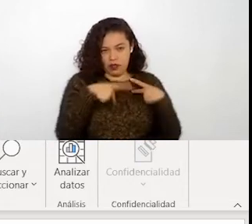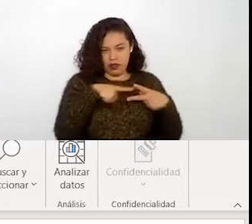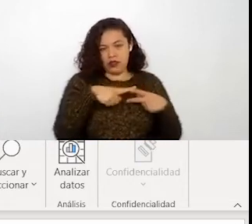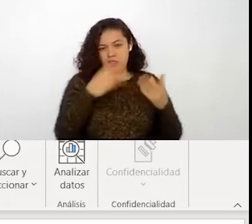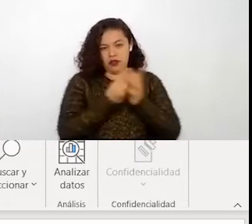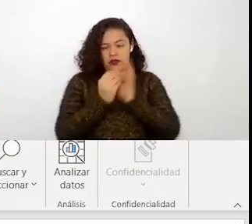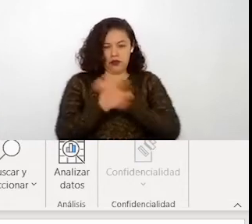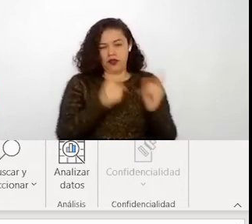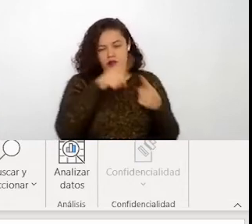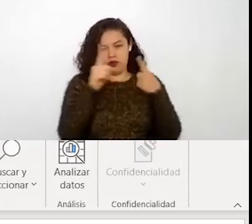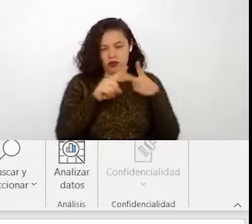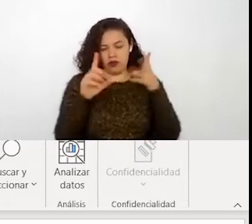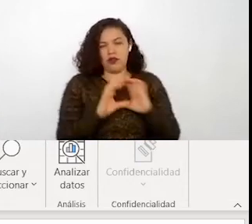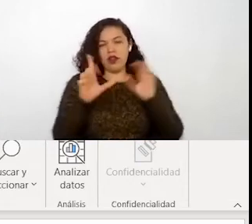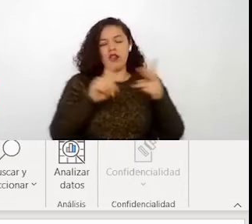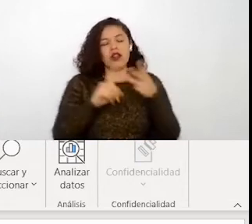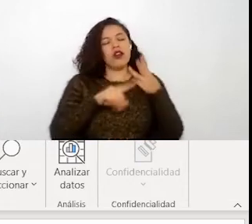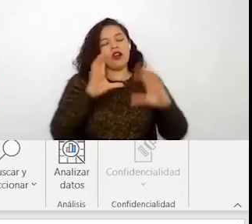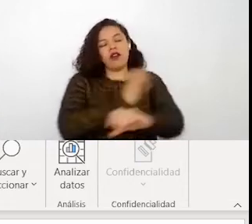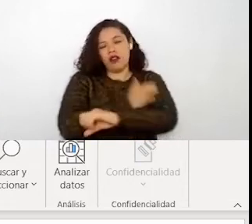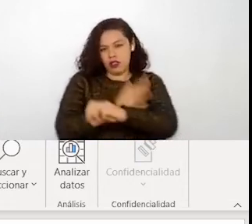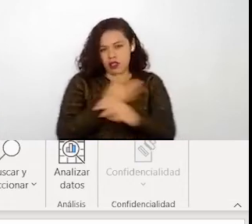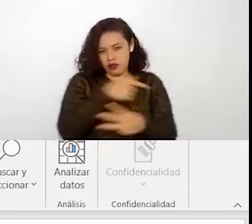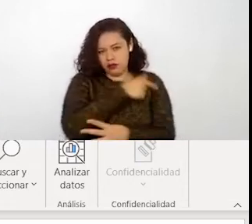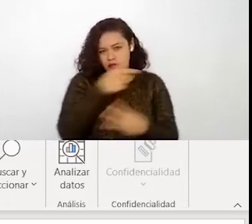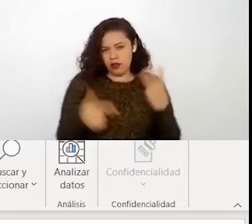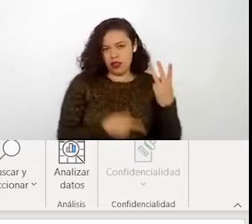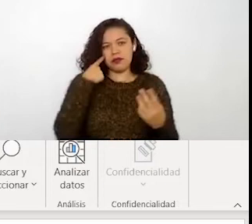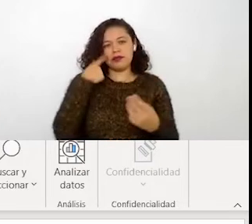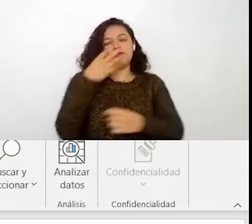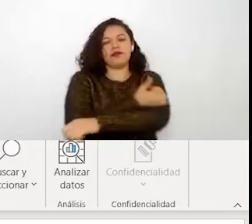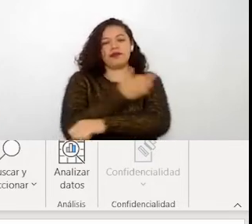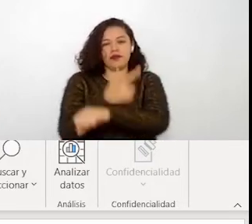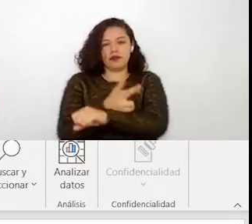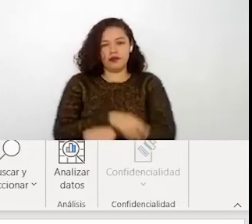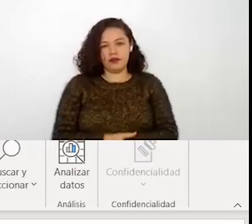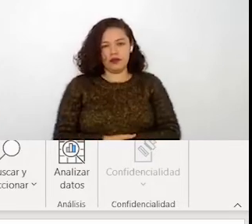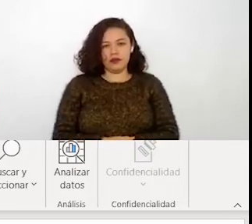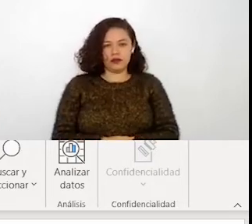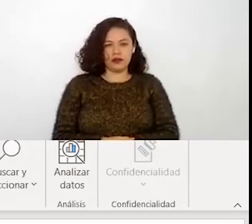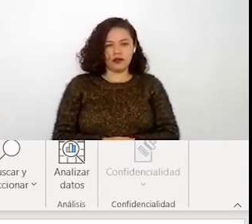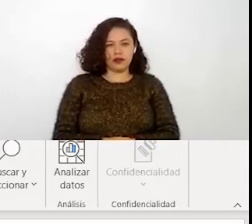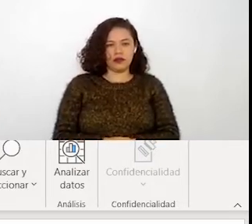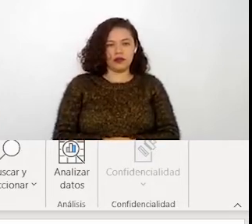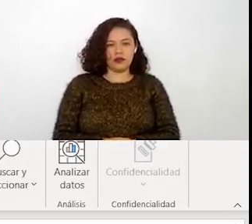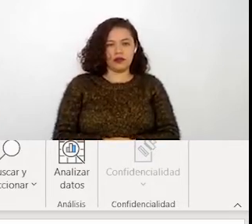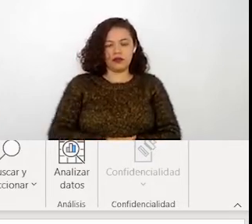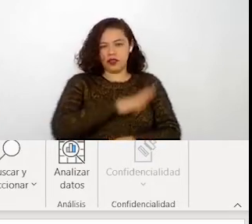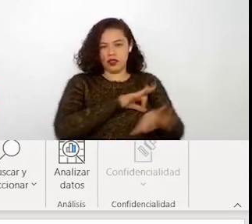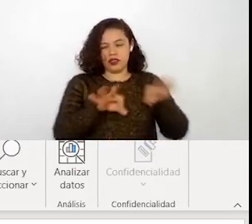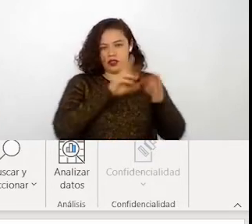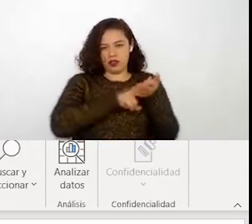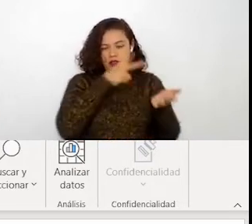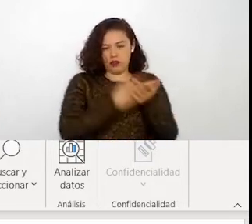capacitadora un cuidador y una coordinadora si se fijan la coordinadora me va a trabajar en dos partes lo que es